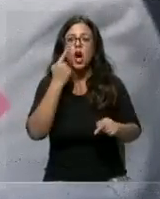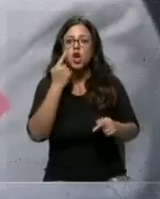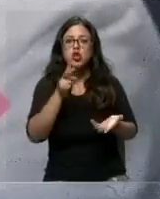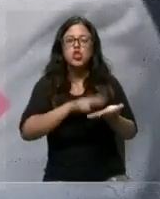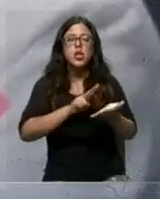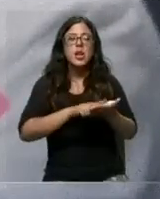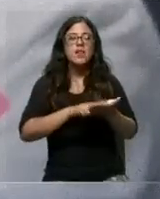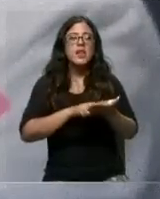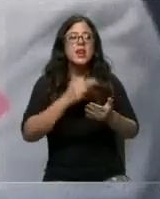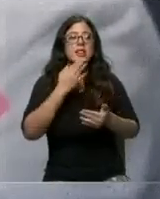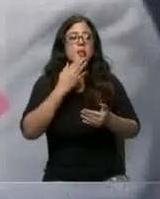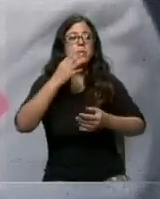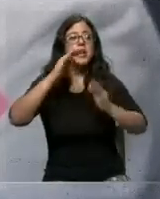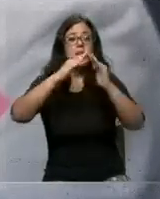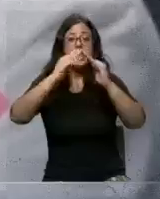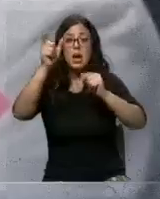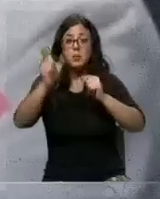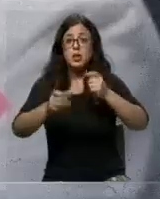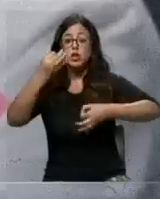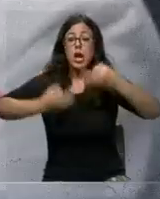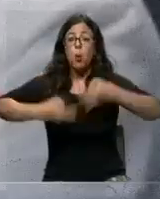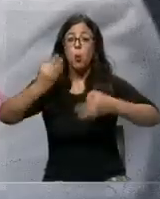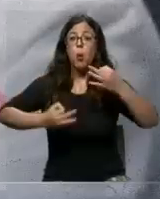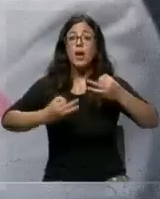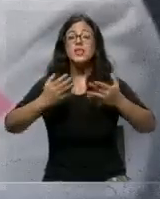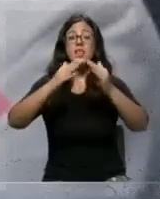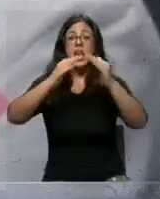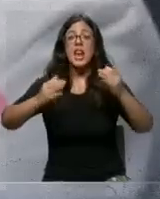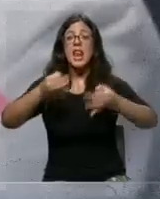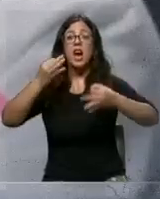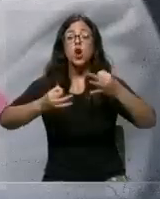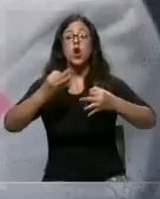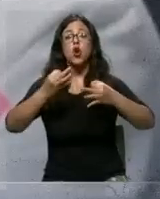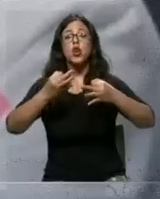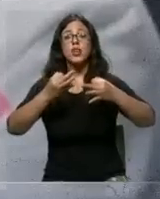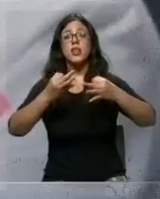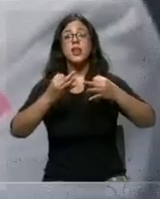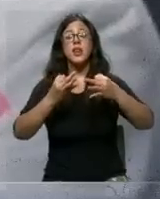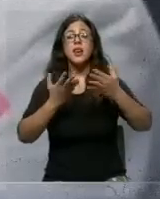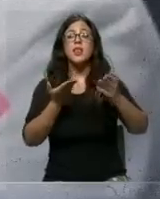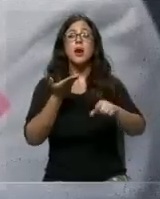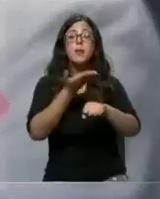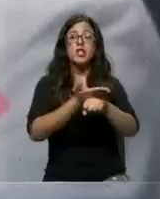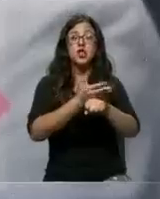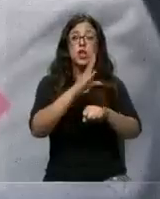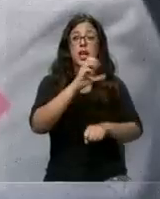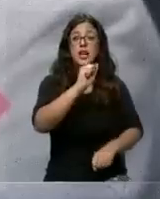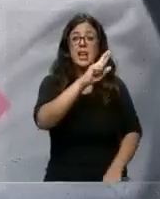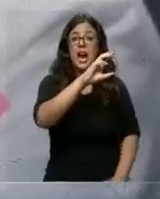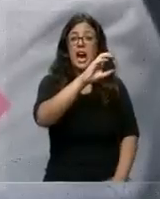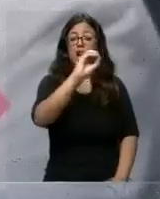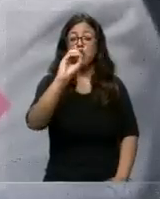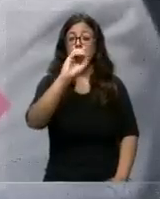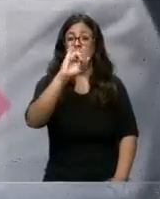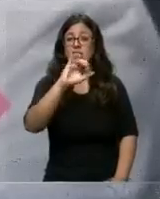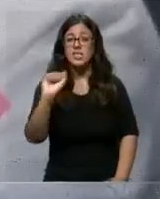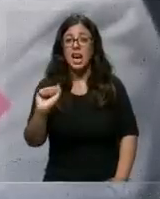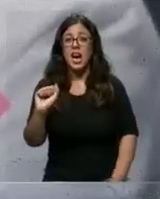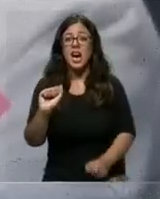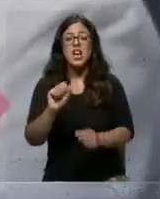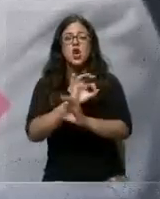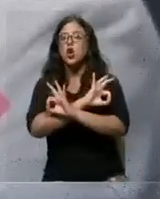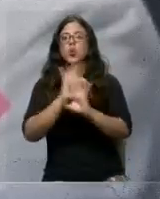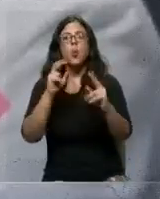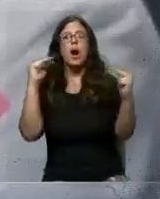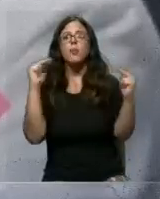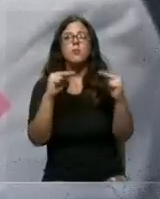verdad. Incluso el juez que llevó mi caso en la Corte de Apelaciones, señor Mario Carroza, tampoco me conoció. Jamás lo vi. Todos